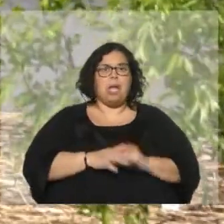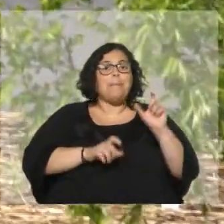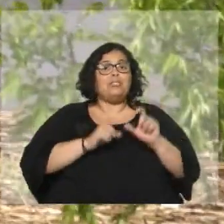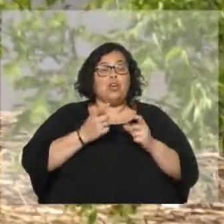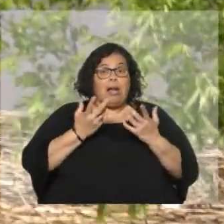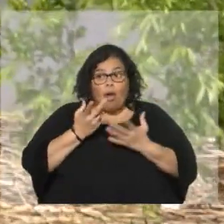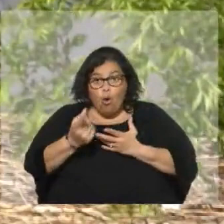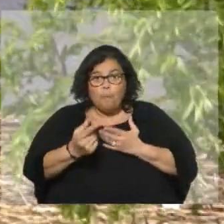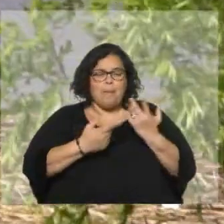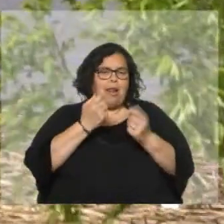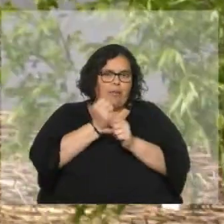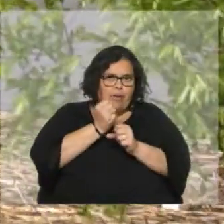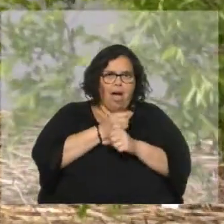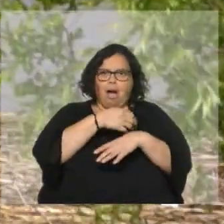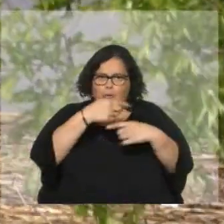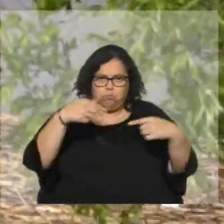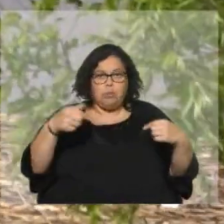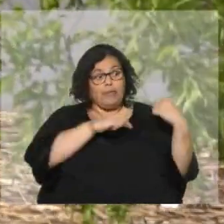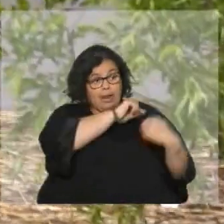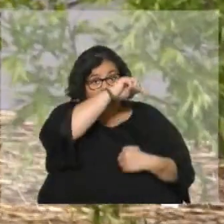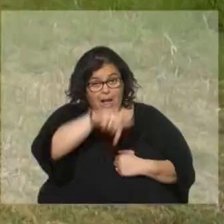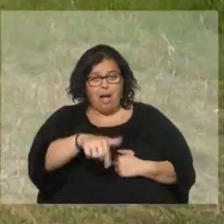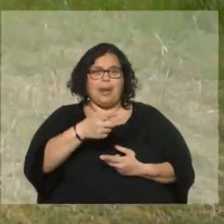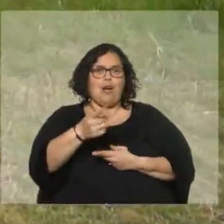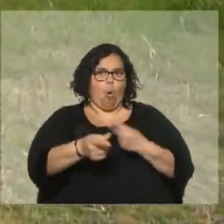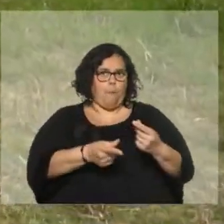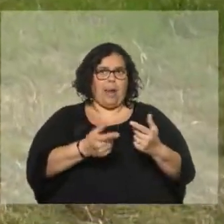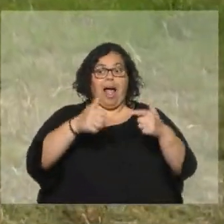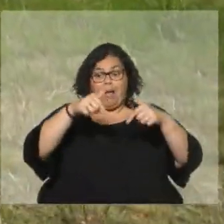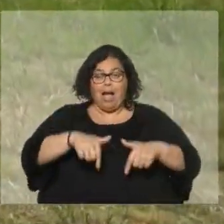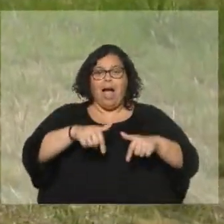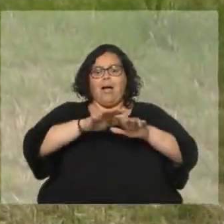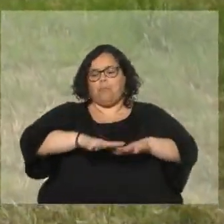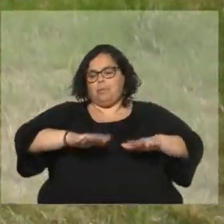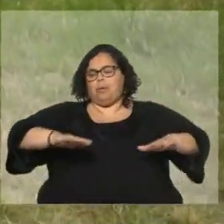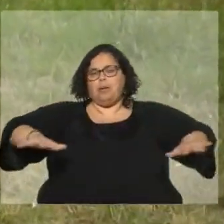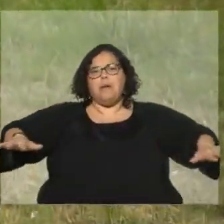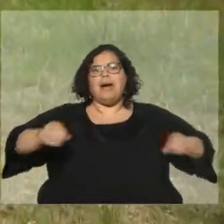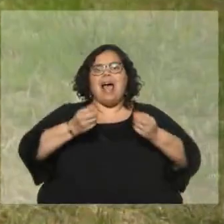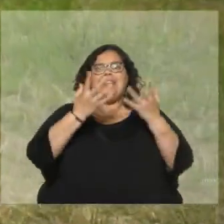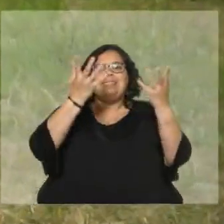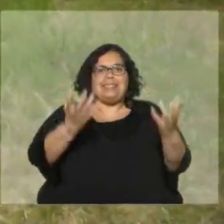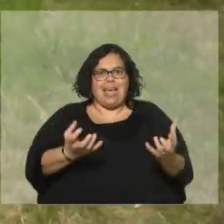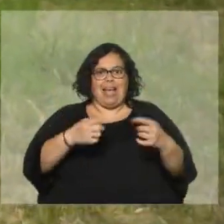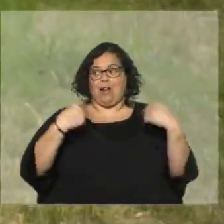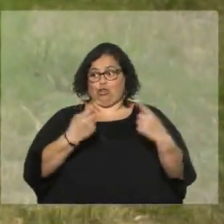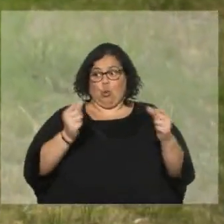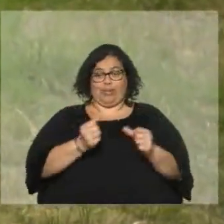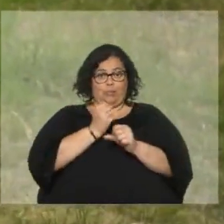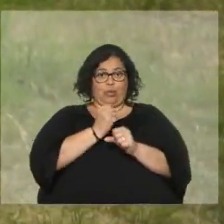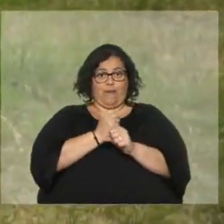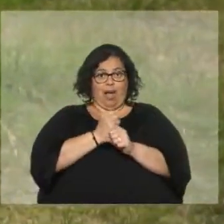exactamente. Acá ahí ya está. Vienen a comprar. Sí. Entonces, si nosotros lo traemos para acá y lo vamos a secar para nosotros mismos, sí. Que tejemos nosotros y eso, hacemos la producción